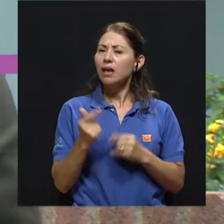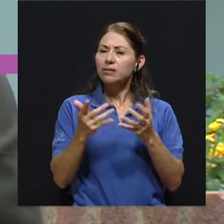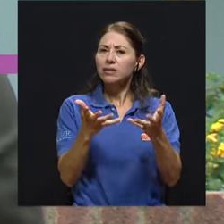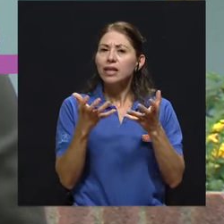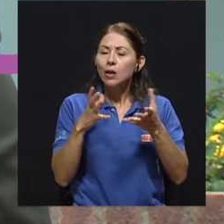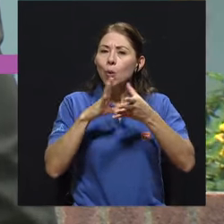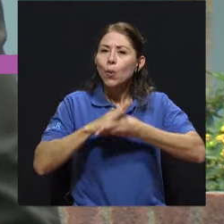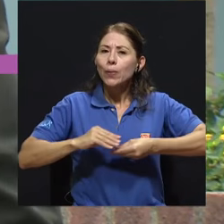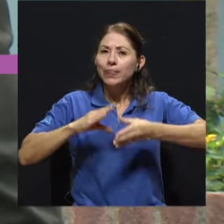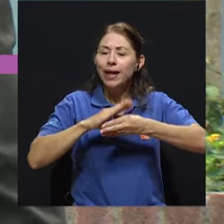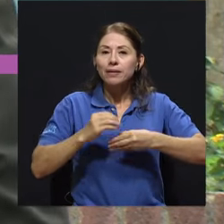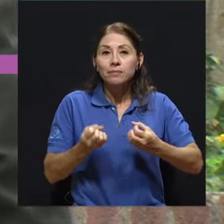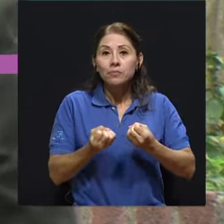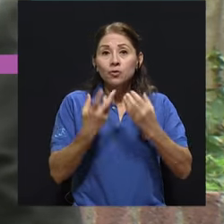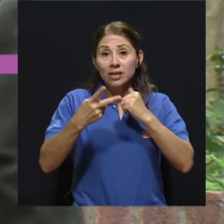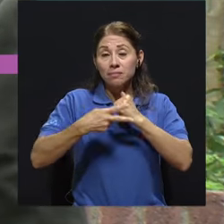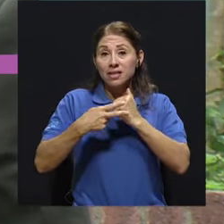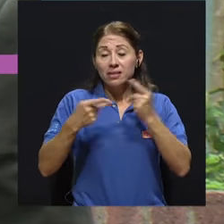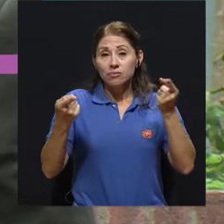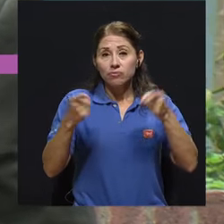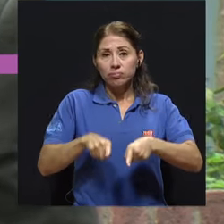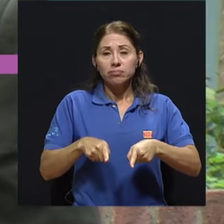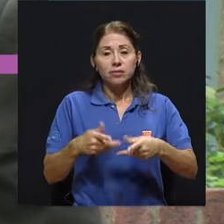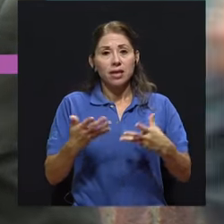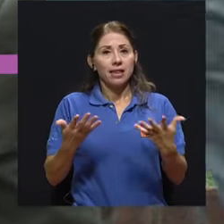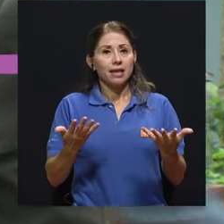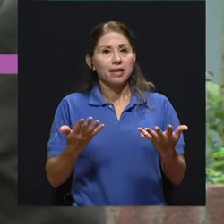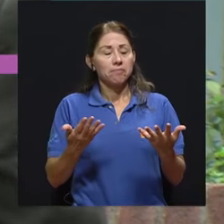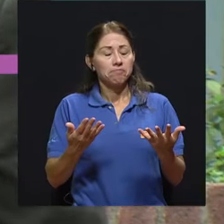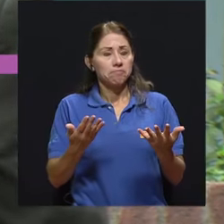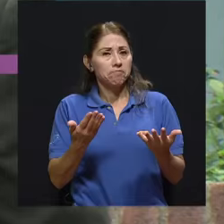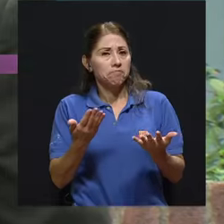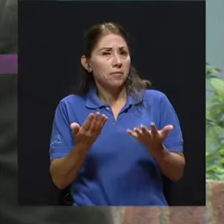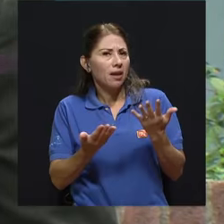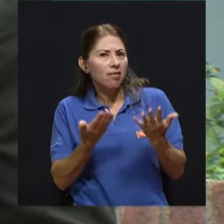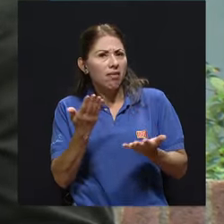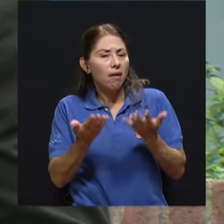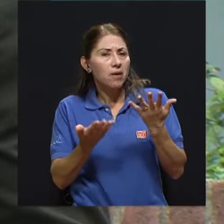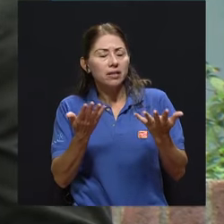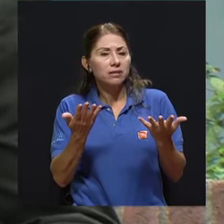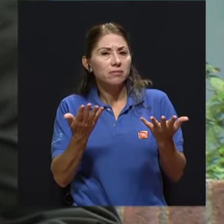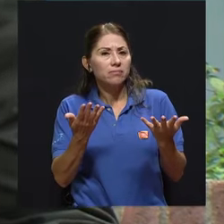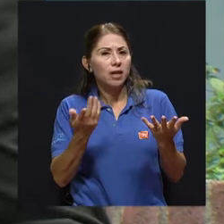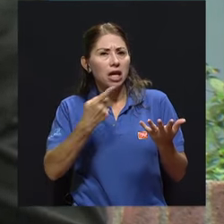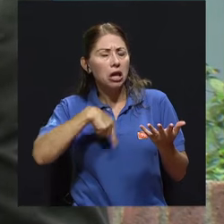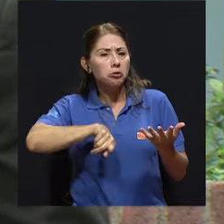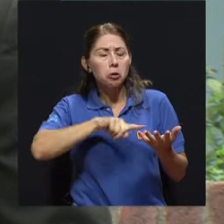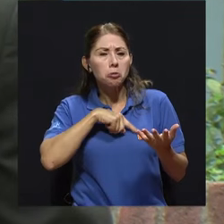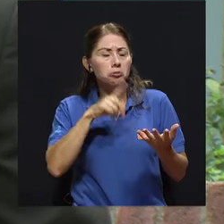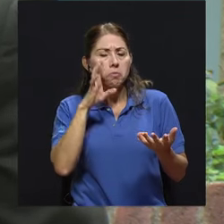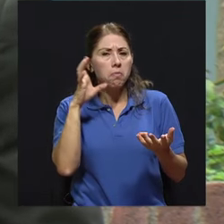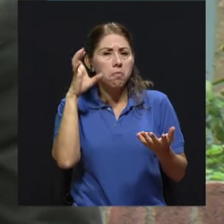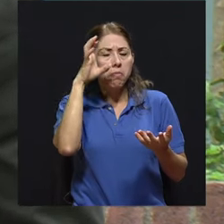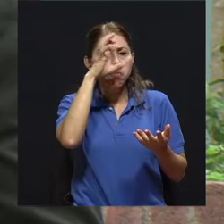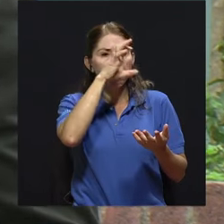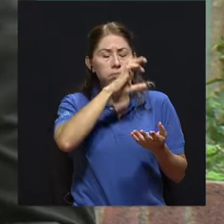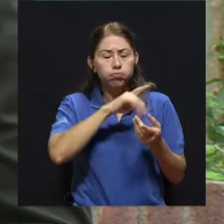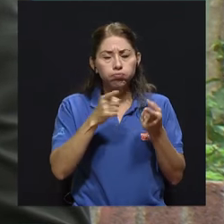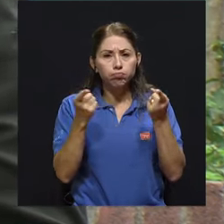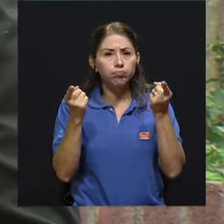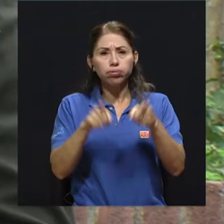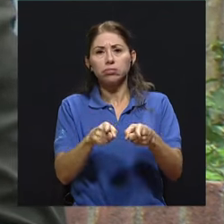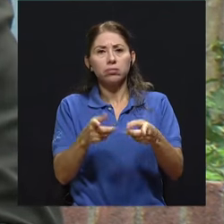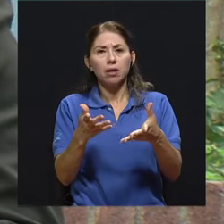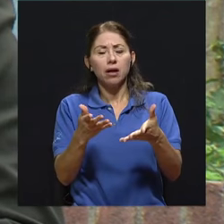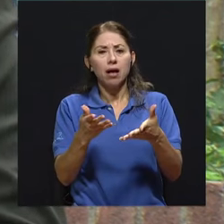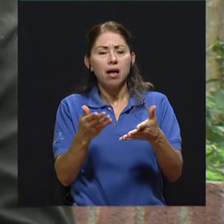quiero contar que muchas veces sucede de que pues, nos pueda aparecer de manera a veces imprevista, ¿verdad?